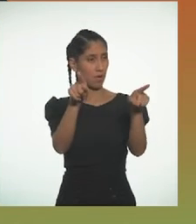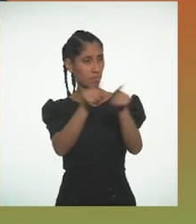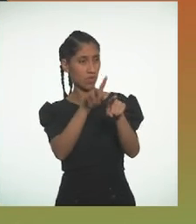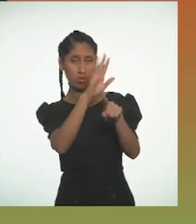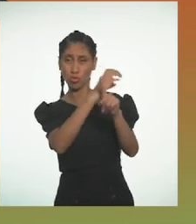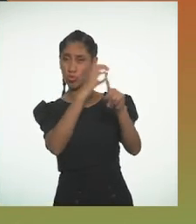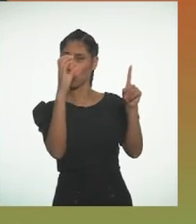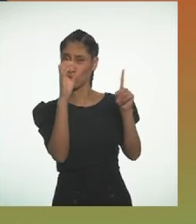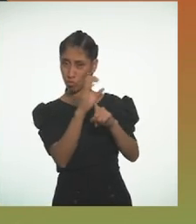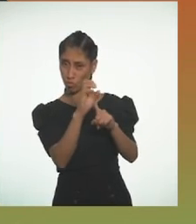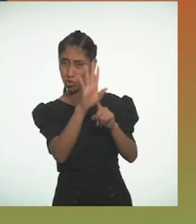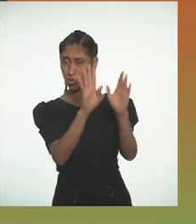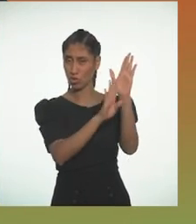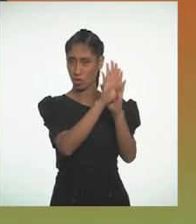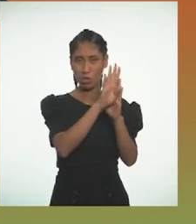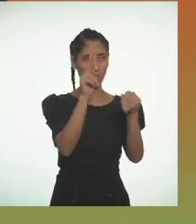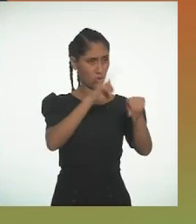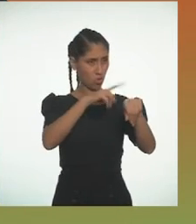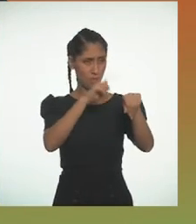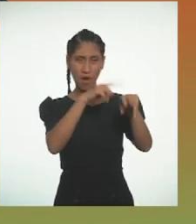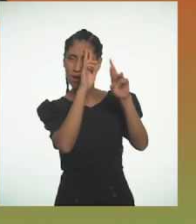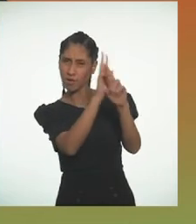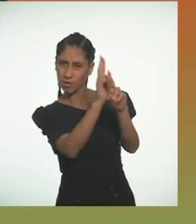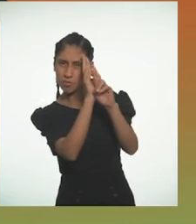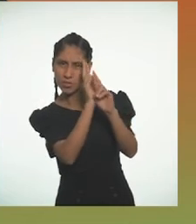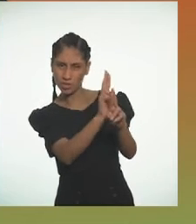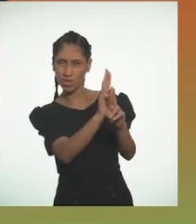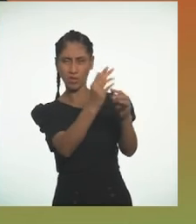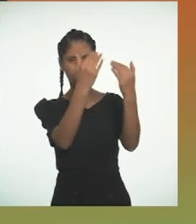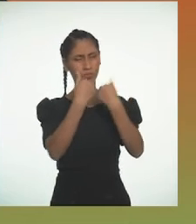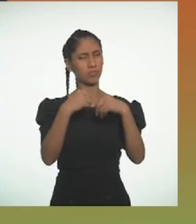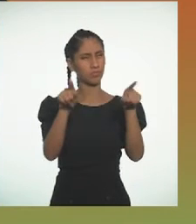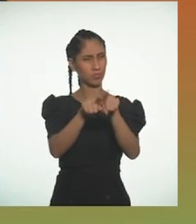en armonía con sus necesidades.